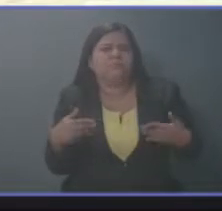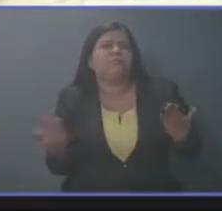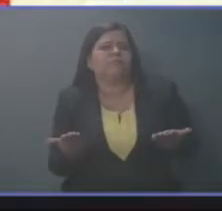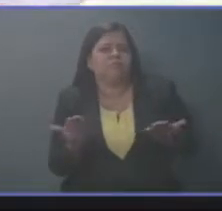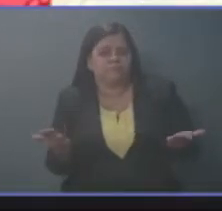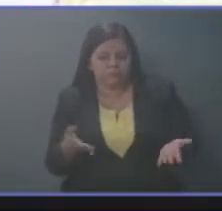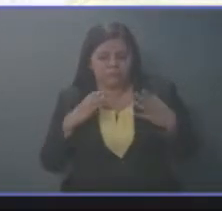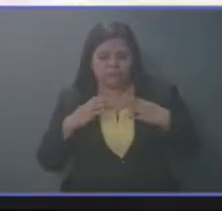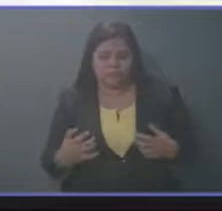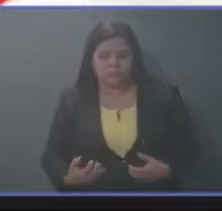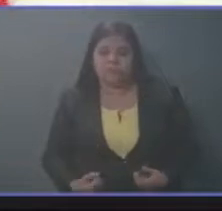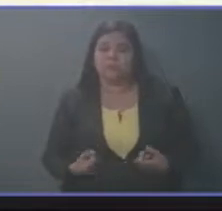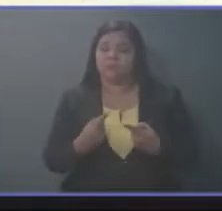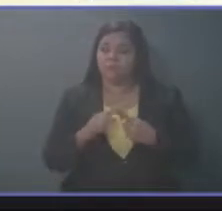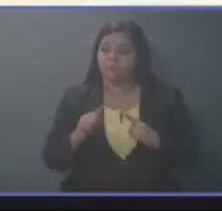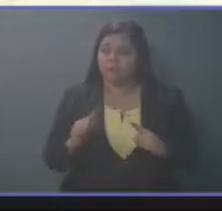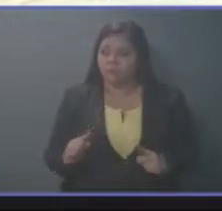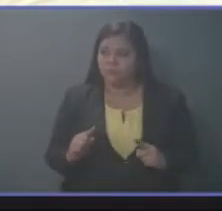positivas como de